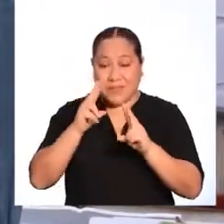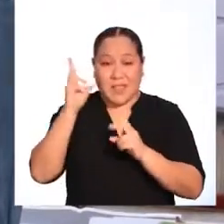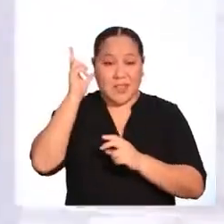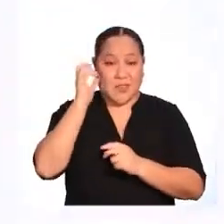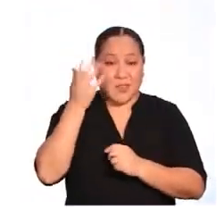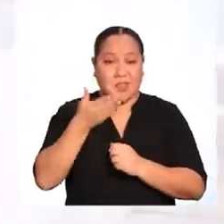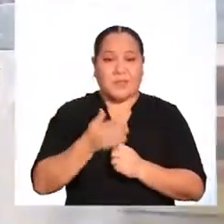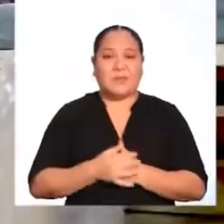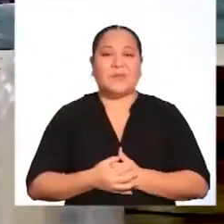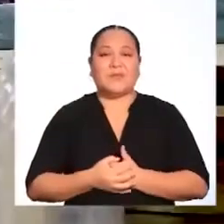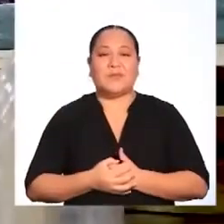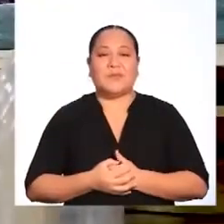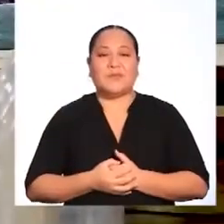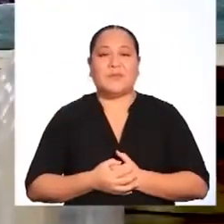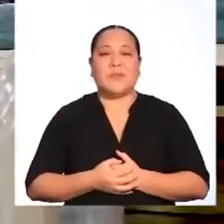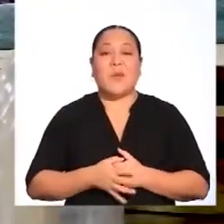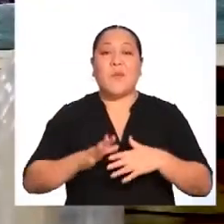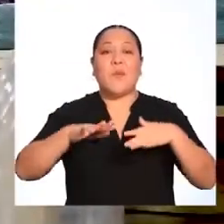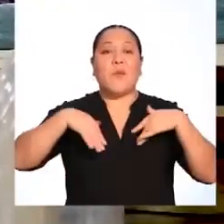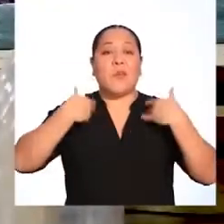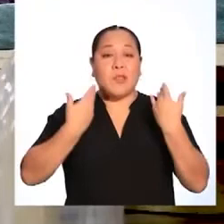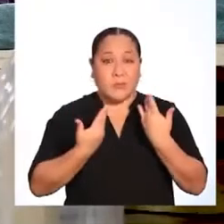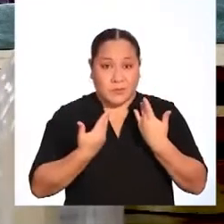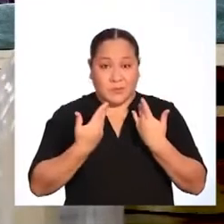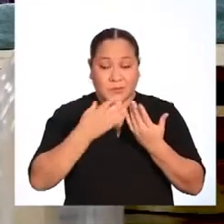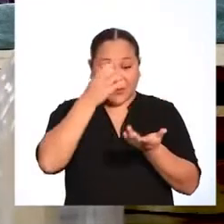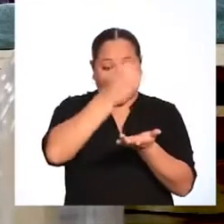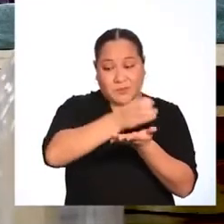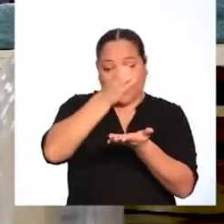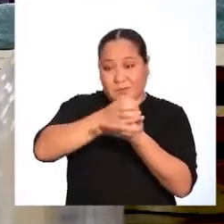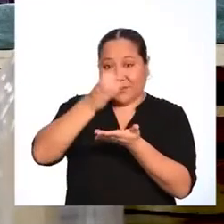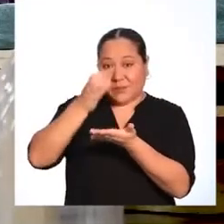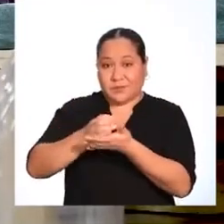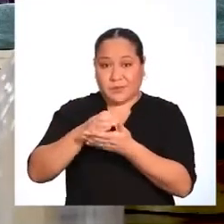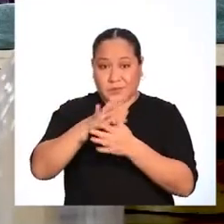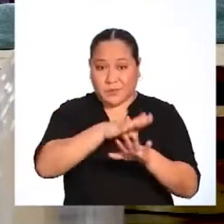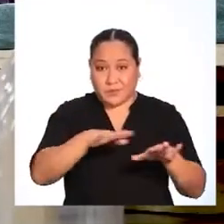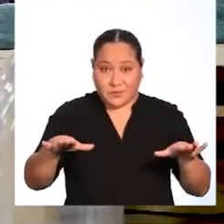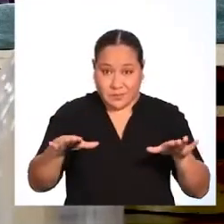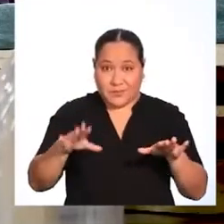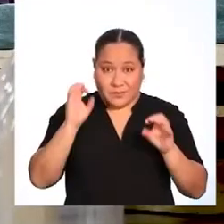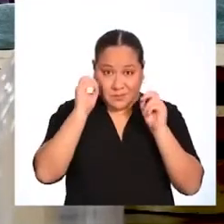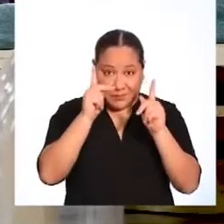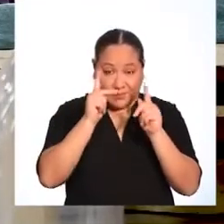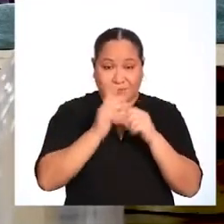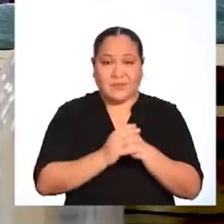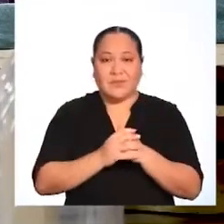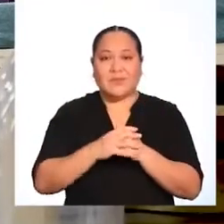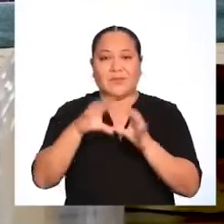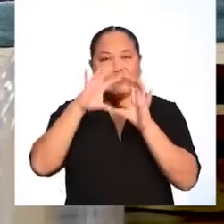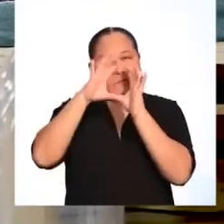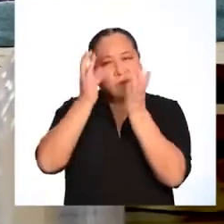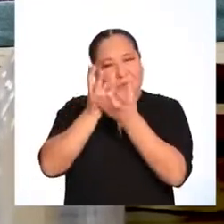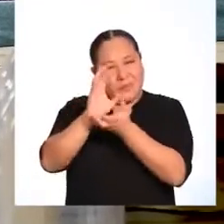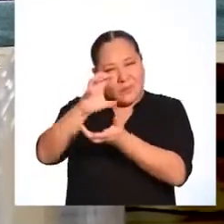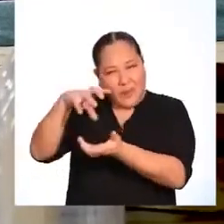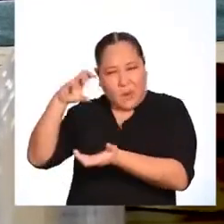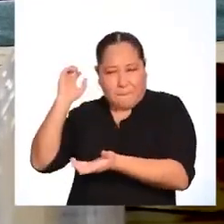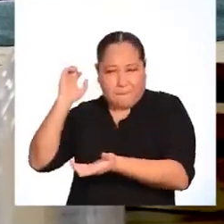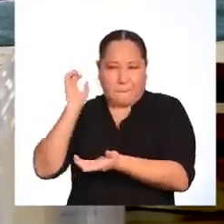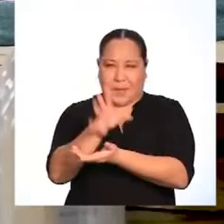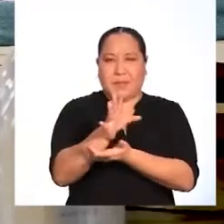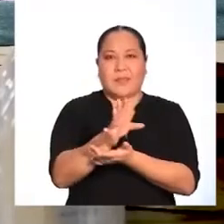mira escucha ponemos unas botellas en el suelo luego lanzamos